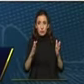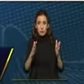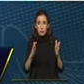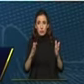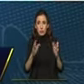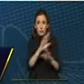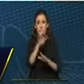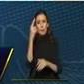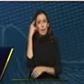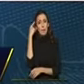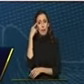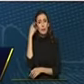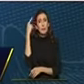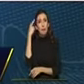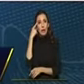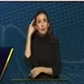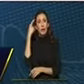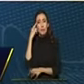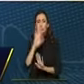ya no lo piensen más.